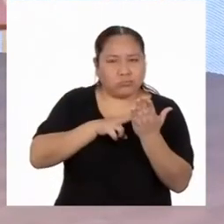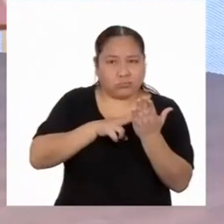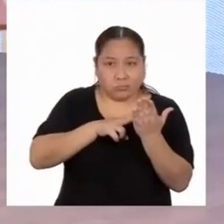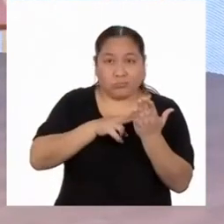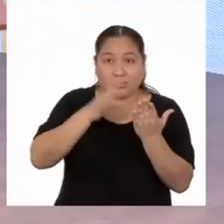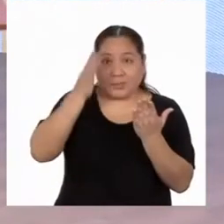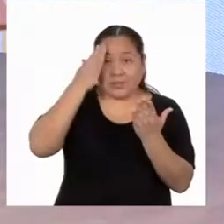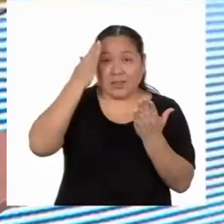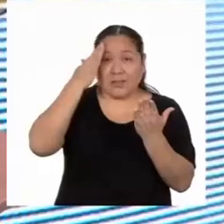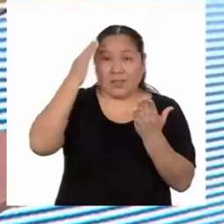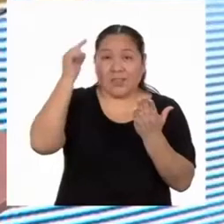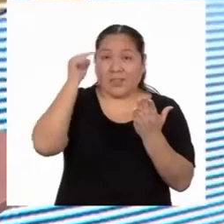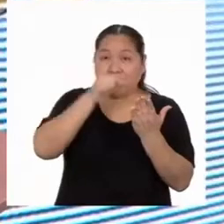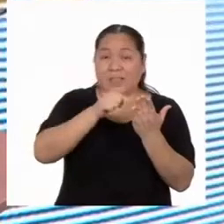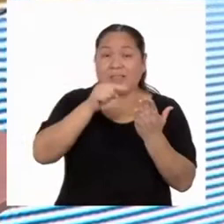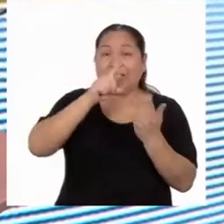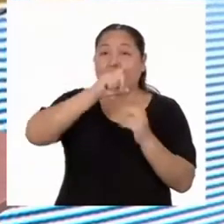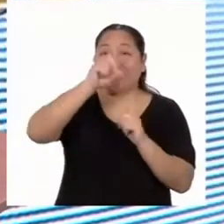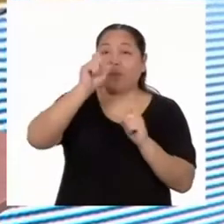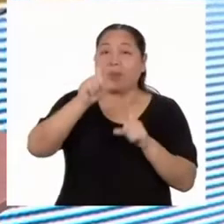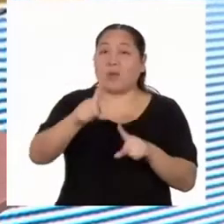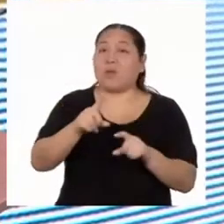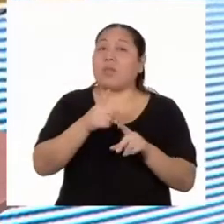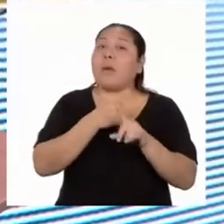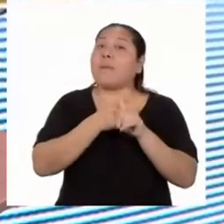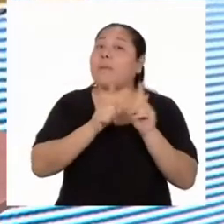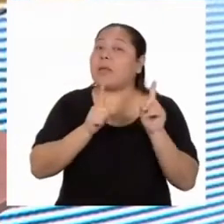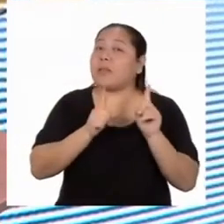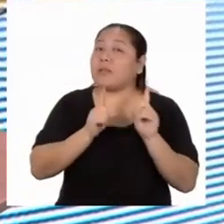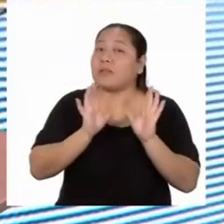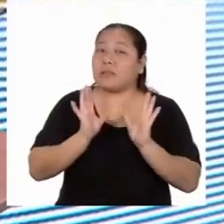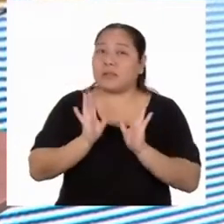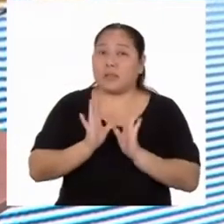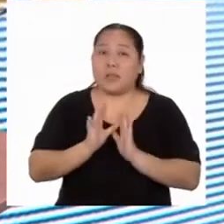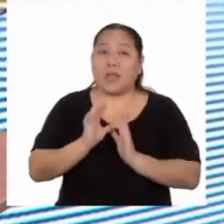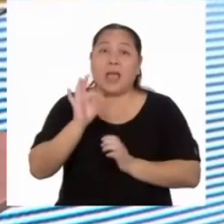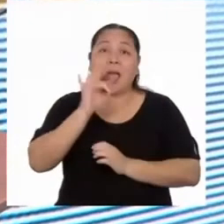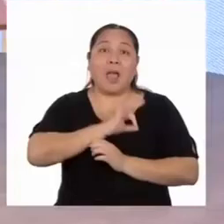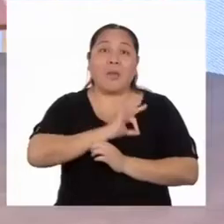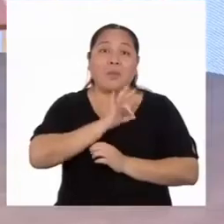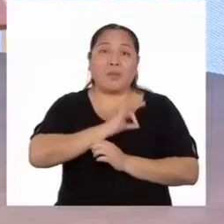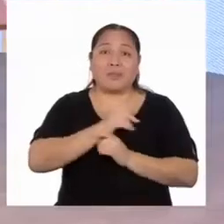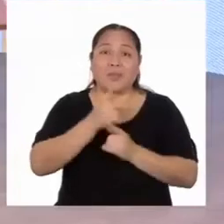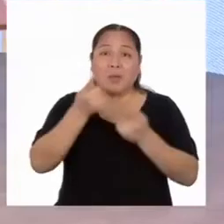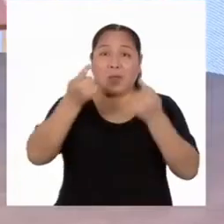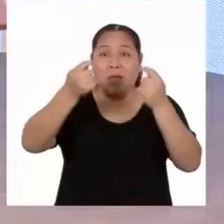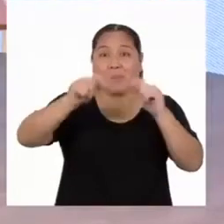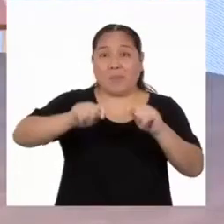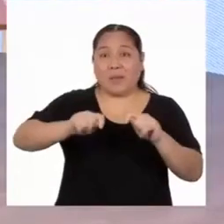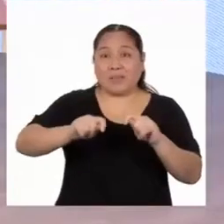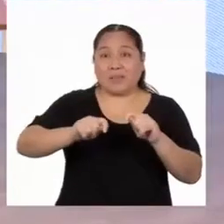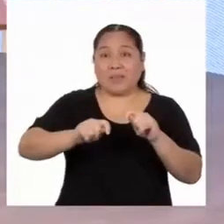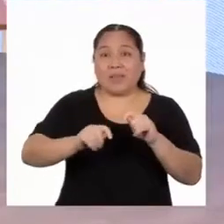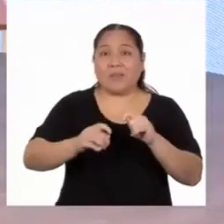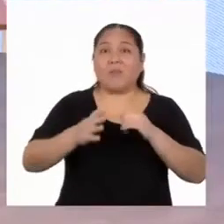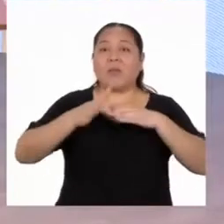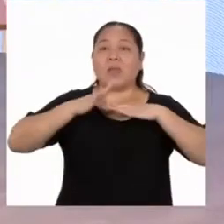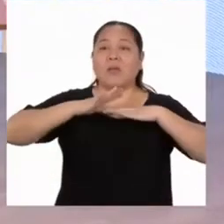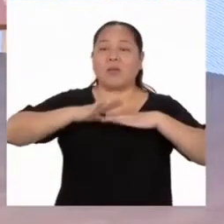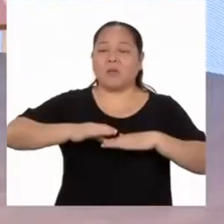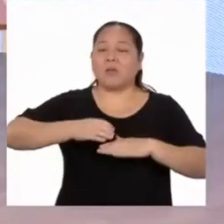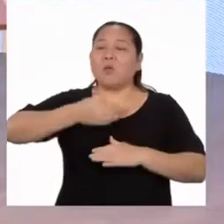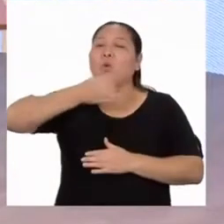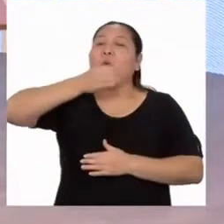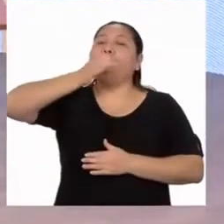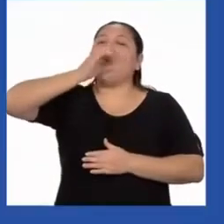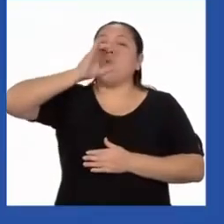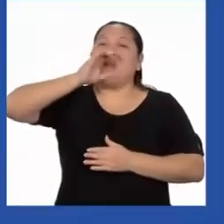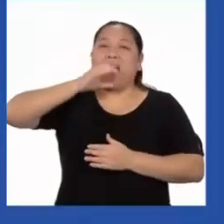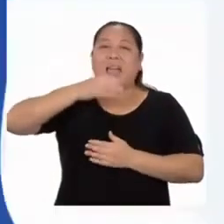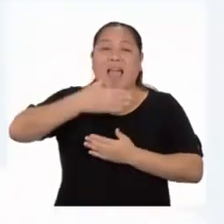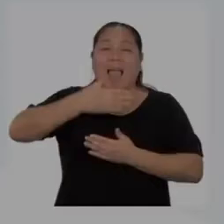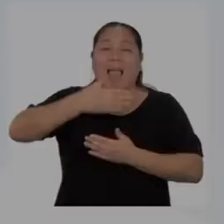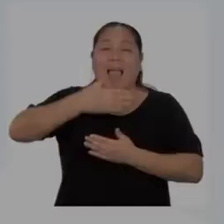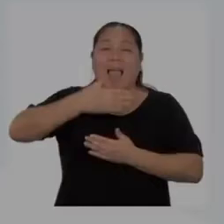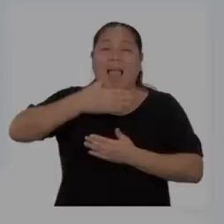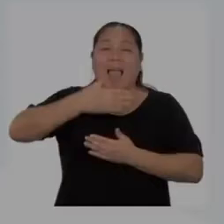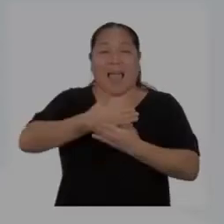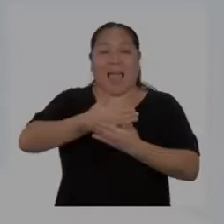cuenta esa pregunta. Pero, ¿qué le parece si aprovechamos la pausa para ir a tomarnos un vaso de agua antes de